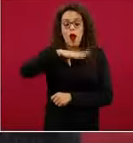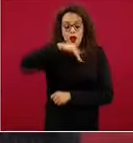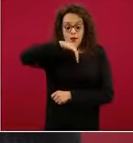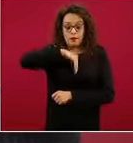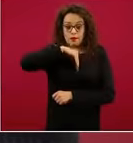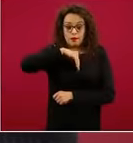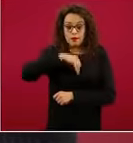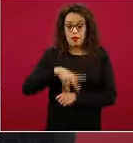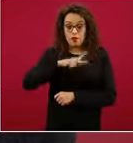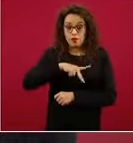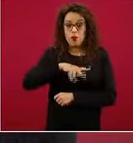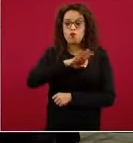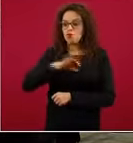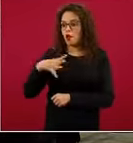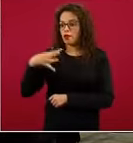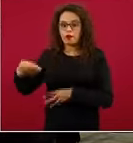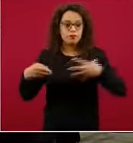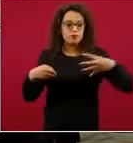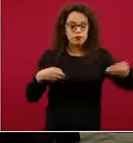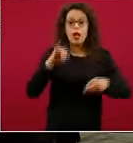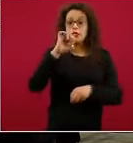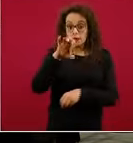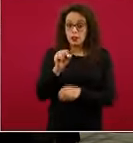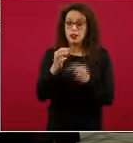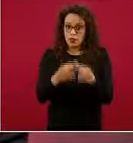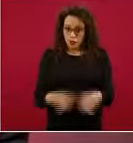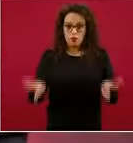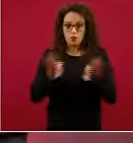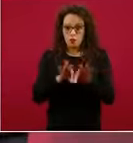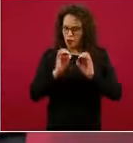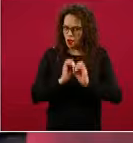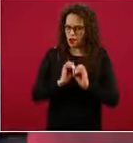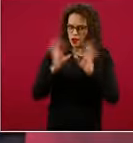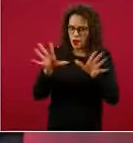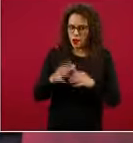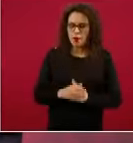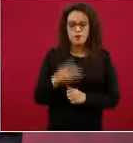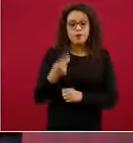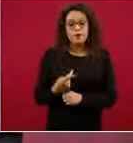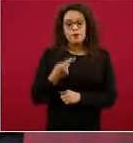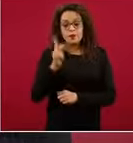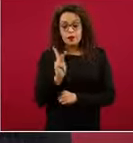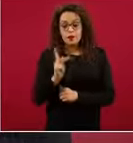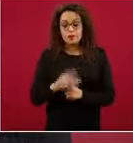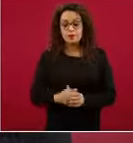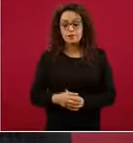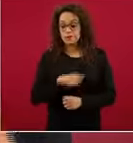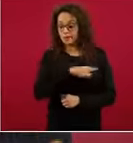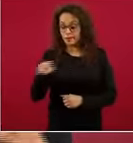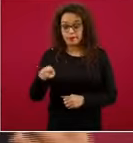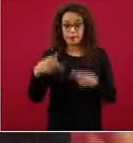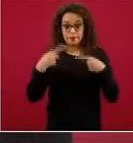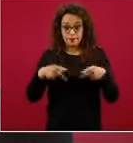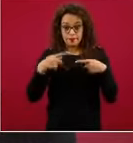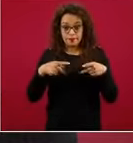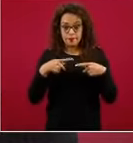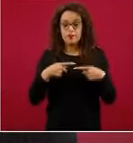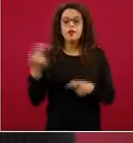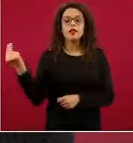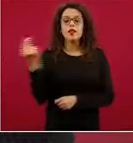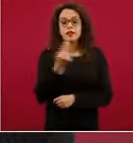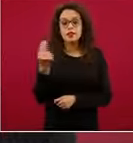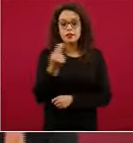de contagio es desde luego importante si se logra que estas personas entren en un